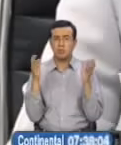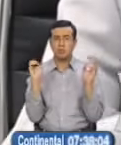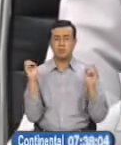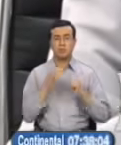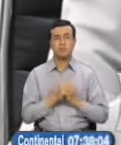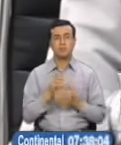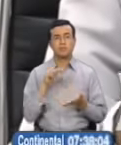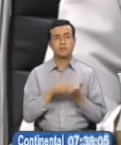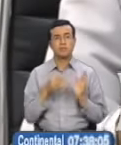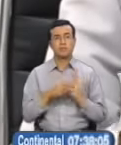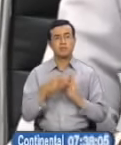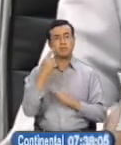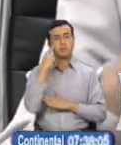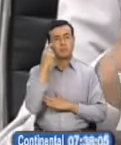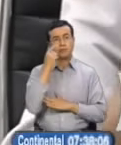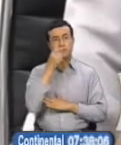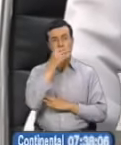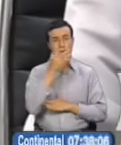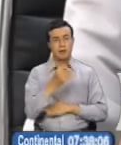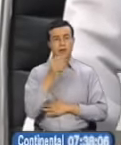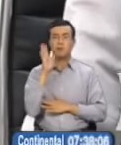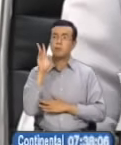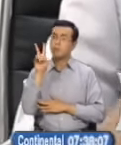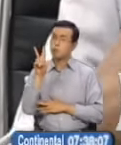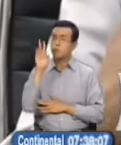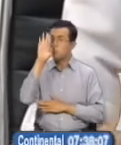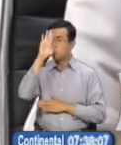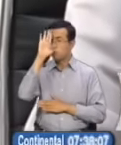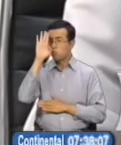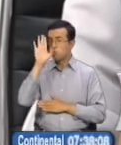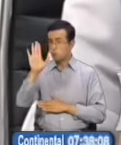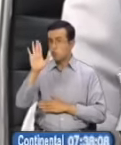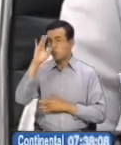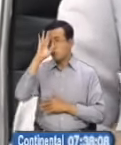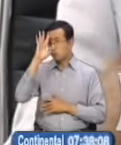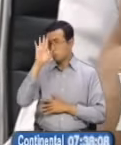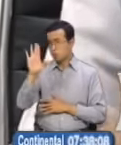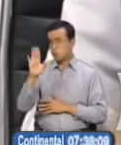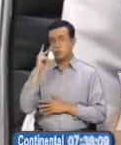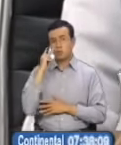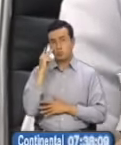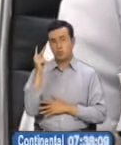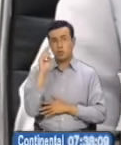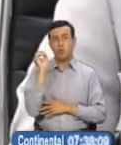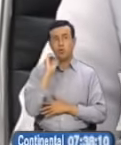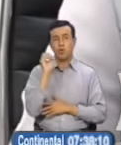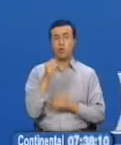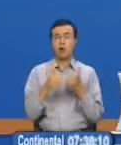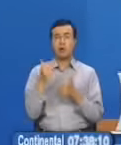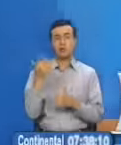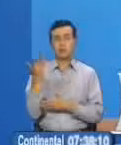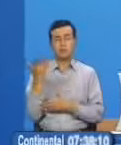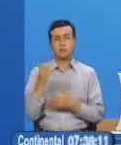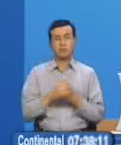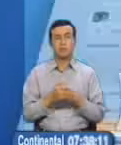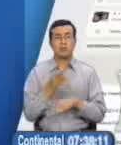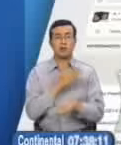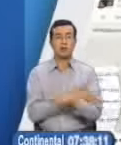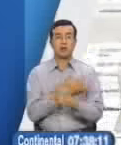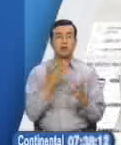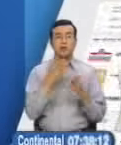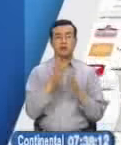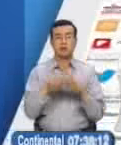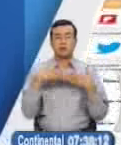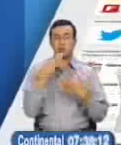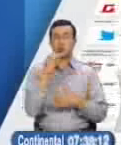Es decir, leemos la realidad desde esta posición política, desde esta posición ideológica o desde esta candidatura. El fin de semana pasado, Diario